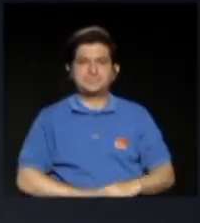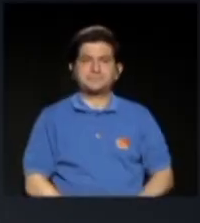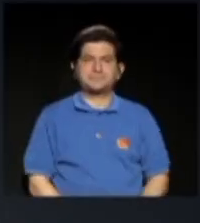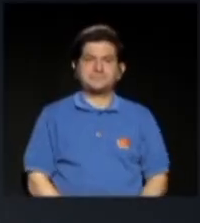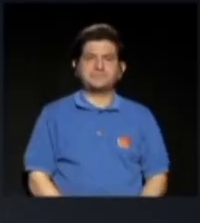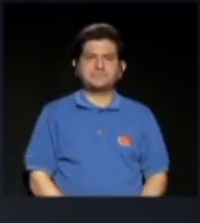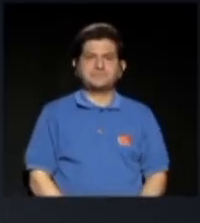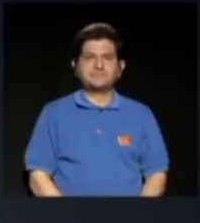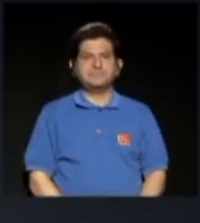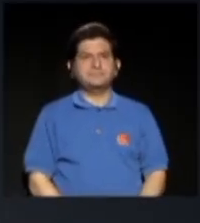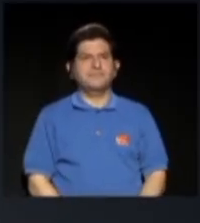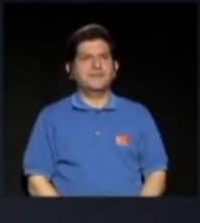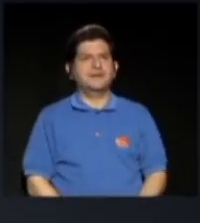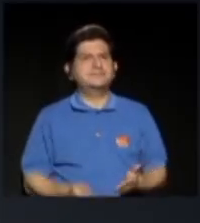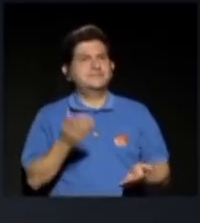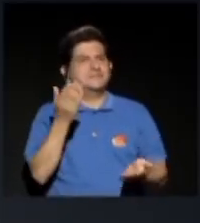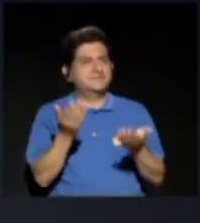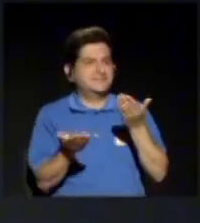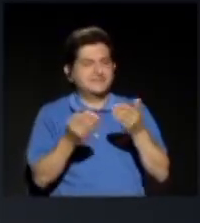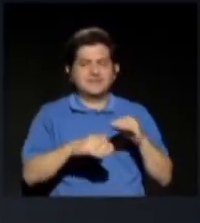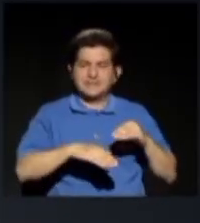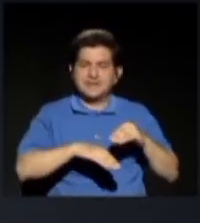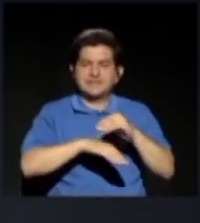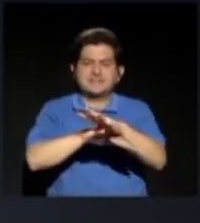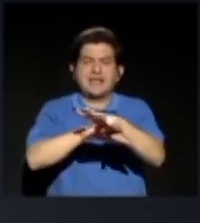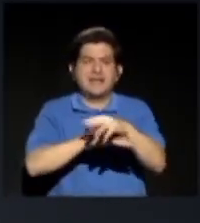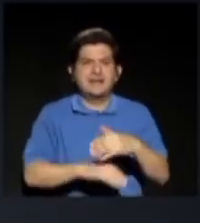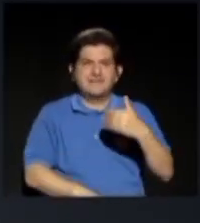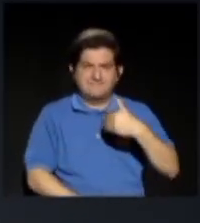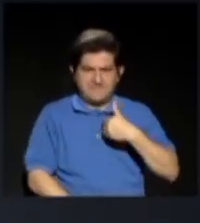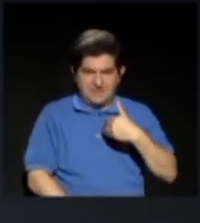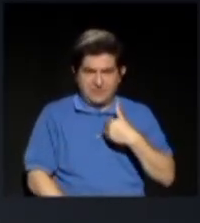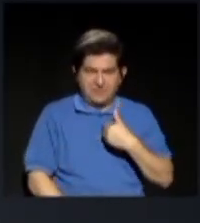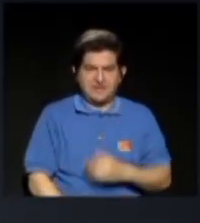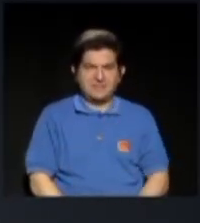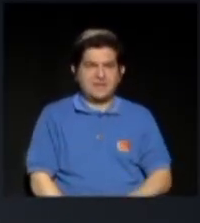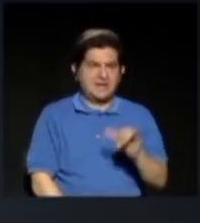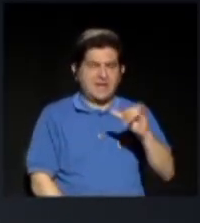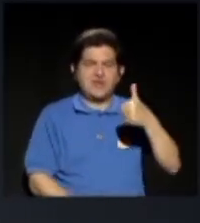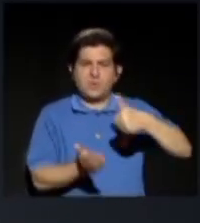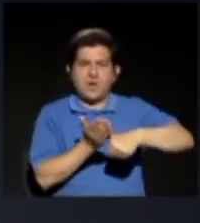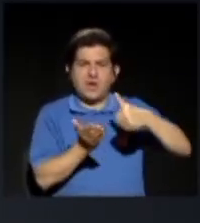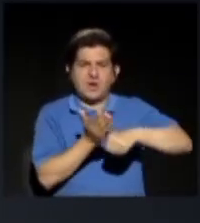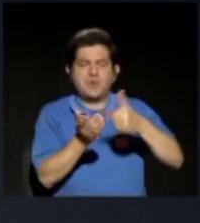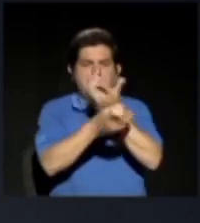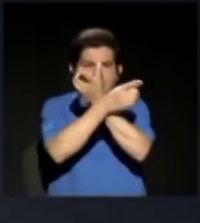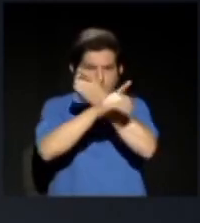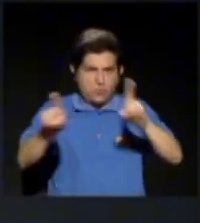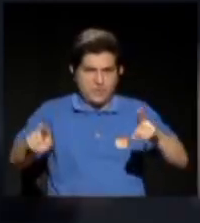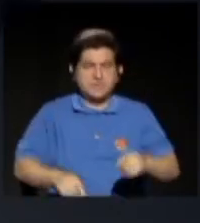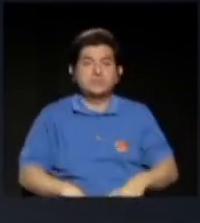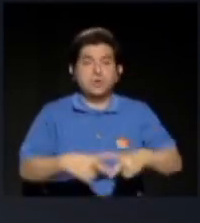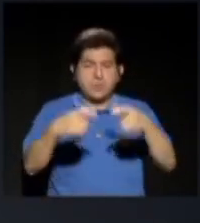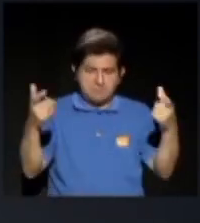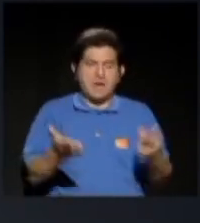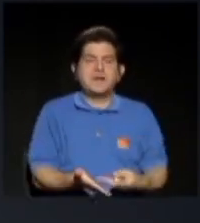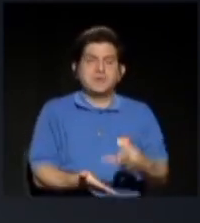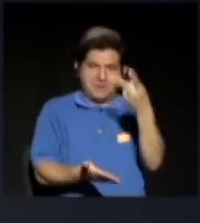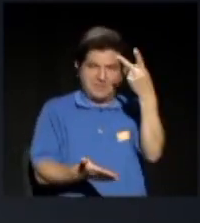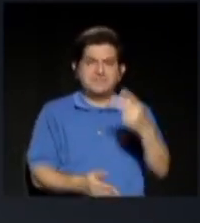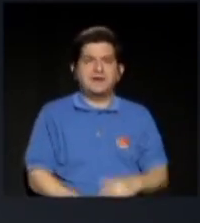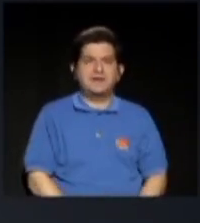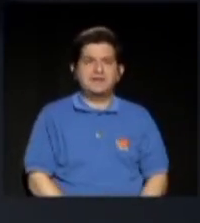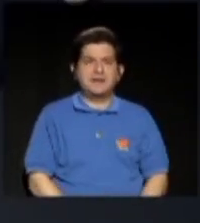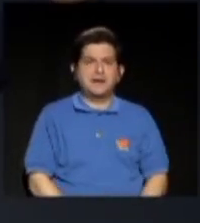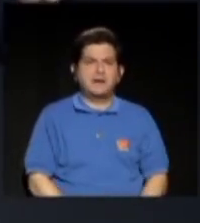es en el efecto de la canasta es como las votaciones democráticas. Cuenta la mayoría de